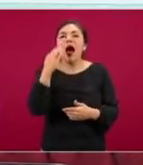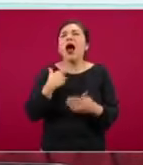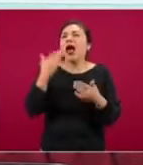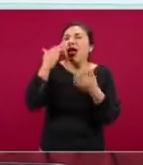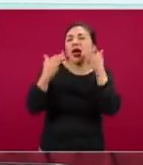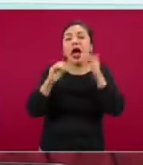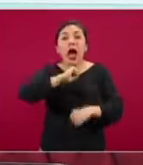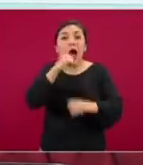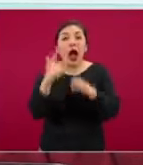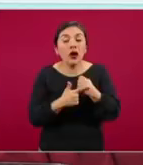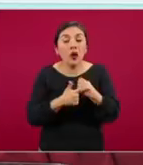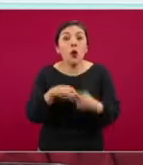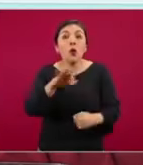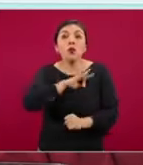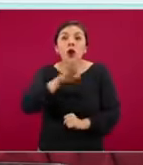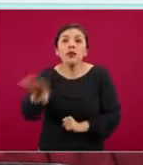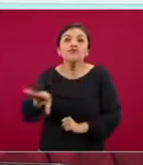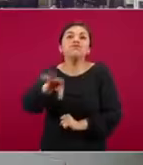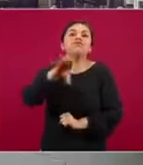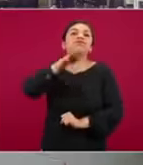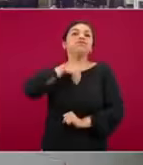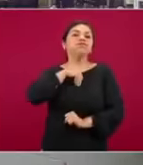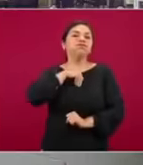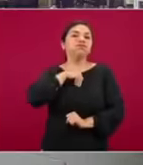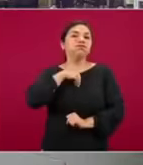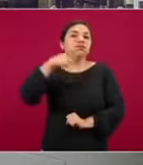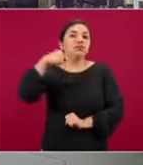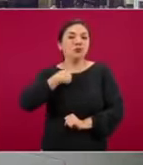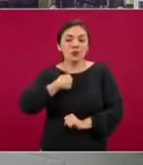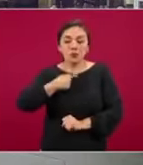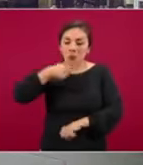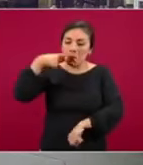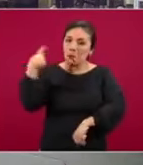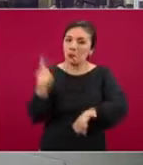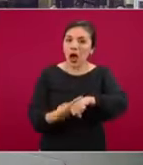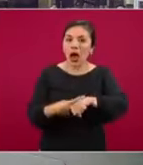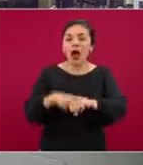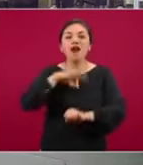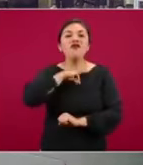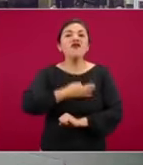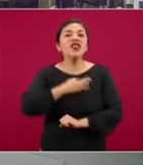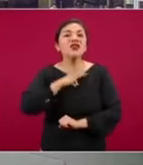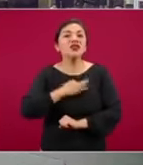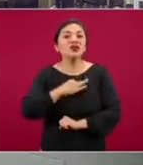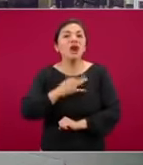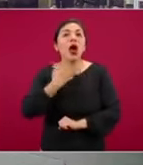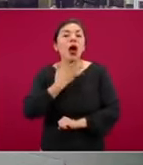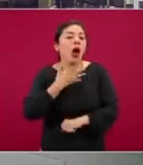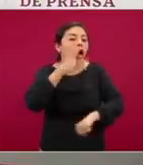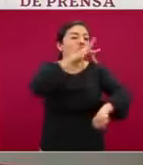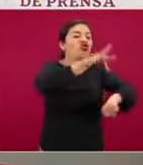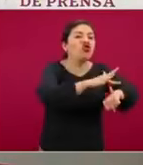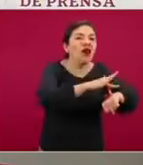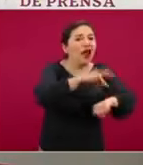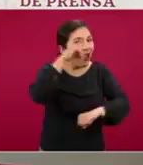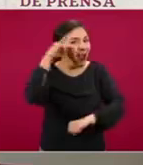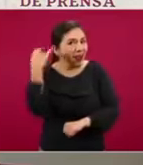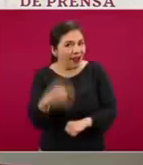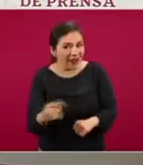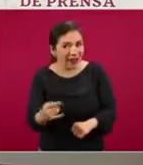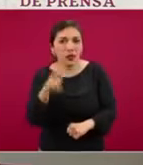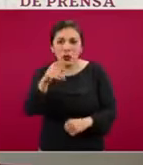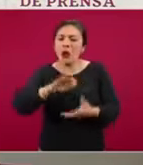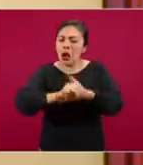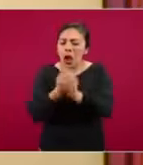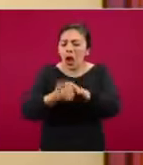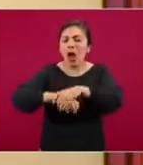ojos, entonces me pueda llevar y auto-inocular un virus que en su momento estaba en alguna superficie. Entonces el